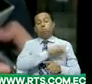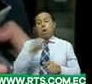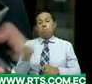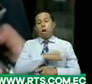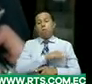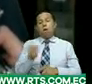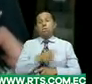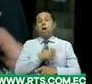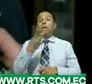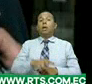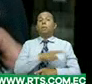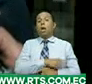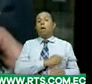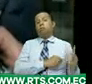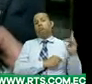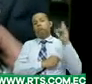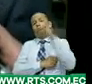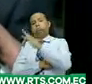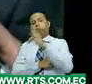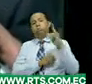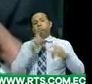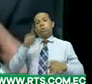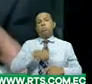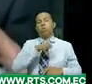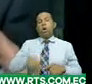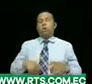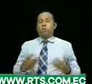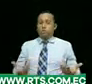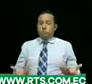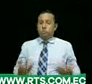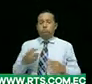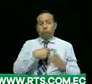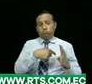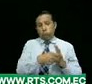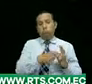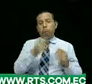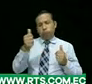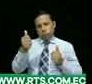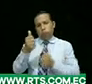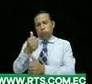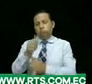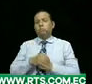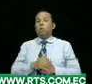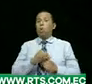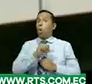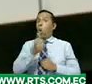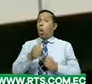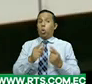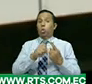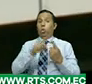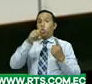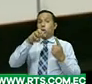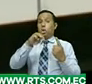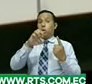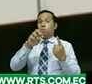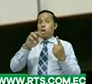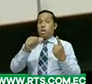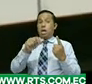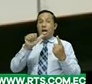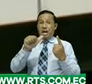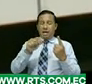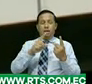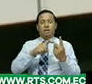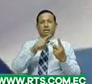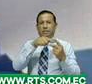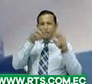se presentará de acuerdo a lo que ha dispuesto la autoridad judicial. A quienes sí se les ordenó prisión preventiva fue a Jimena A., secretaria de Salud del